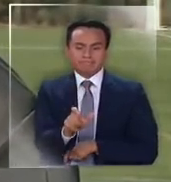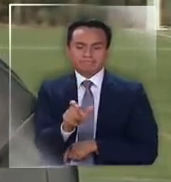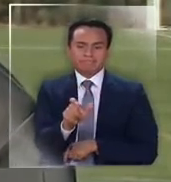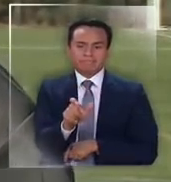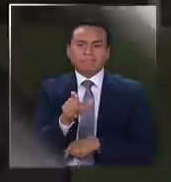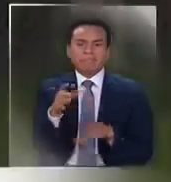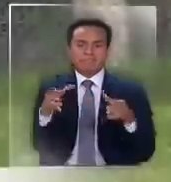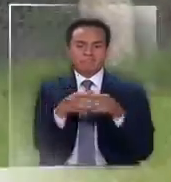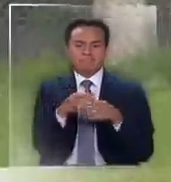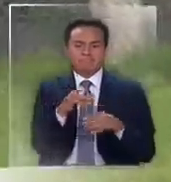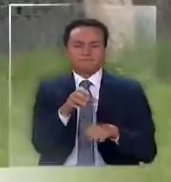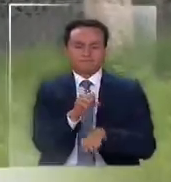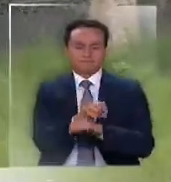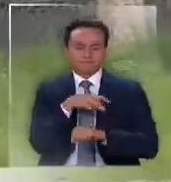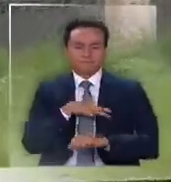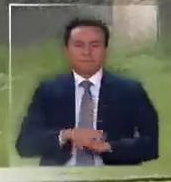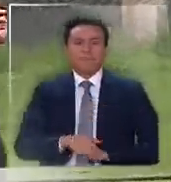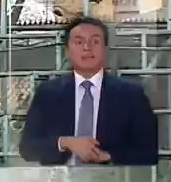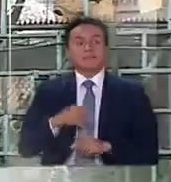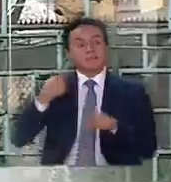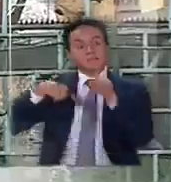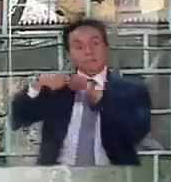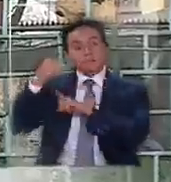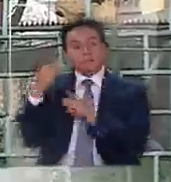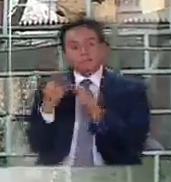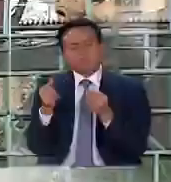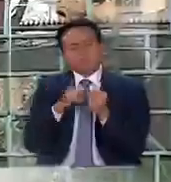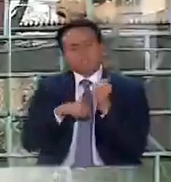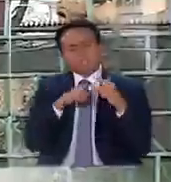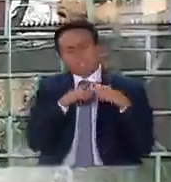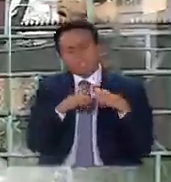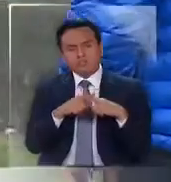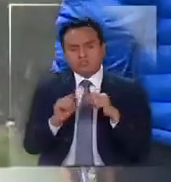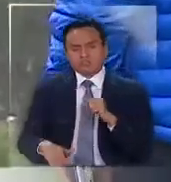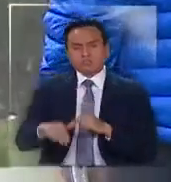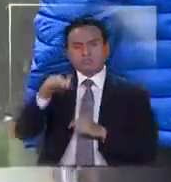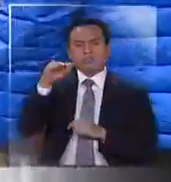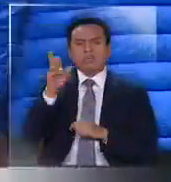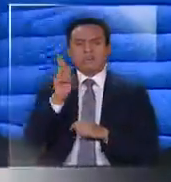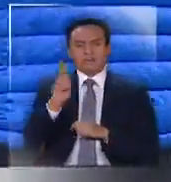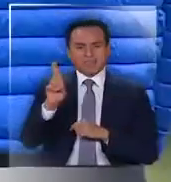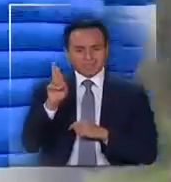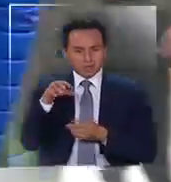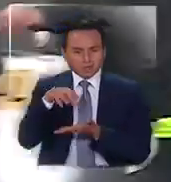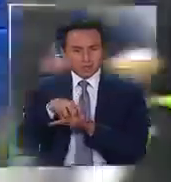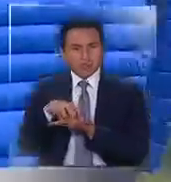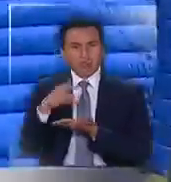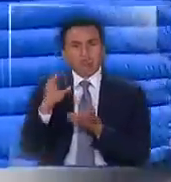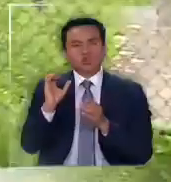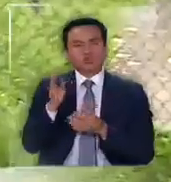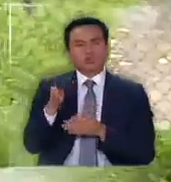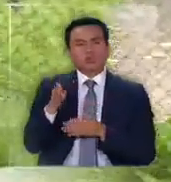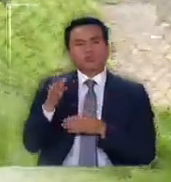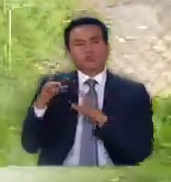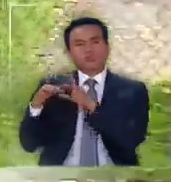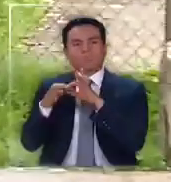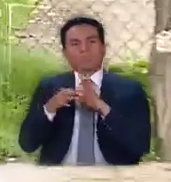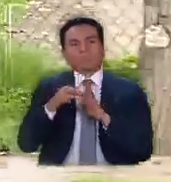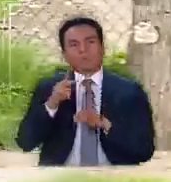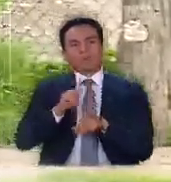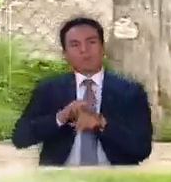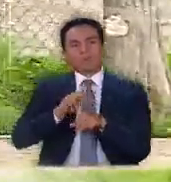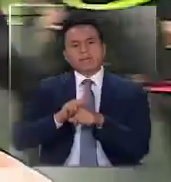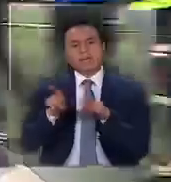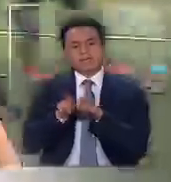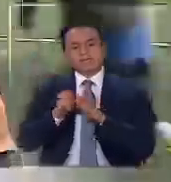del profe de la selección. Una historia de mucho sacrificio. Nació y creció en la comuna de Recoleta, donde su club de barrio, el Unión Paraguay, lo